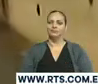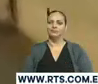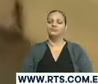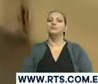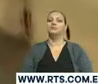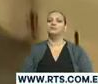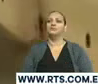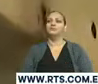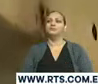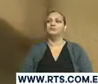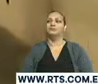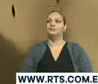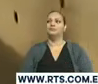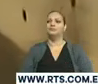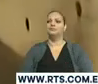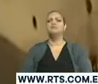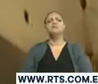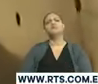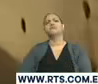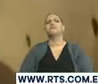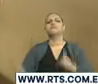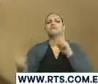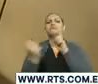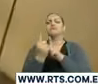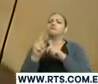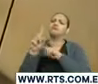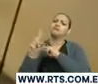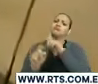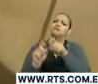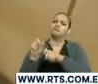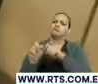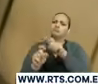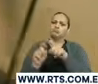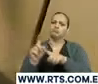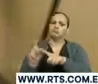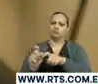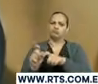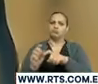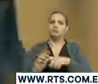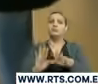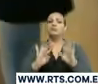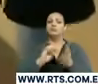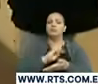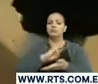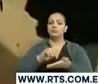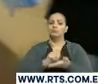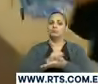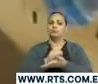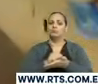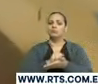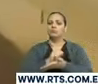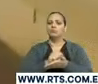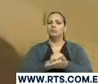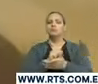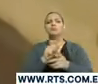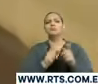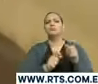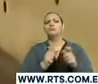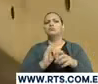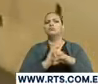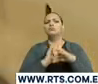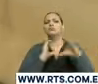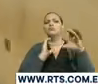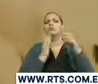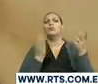nos despeje algunas dudas, como por ejemplo la de los habitantes de Monte Sinaí y también de la